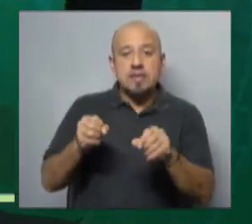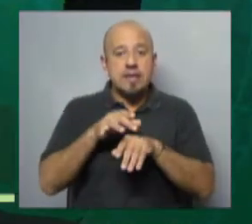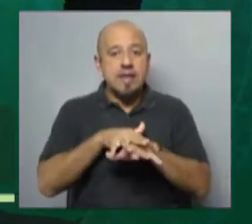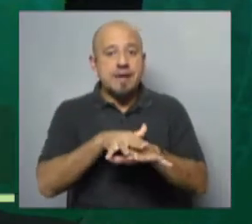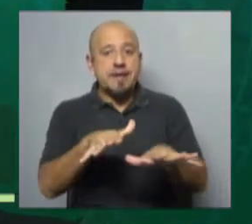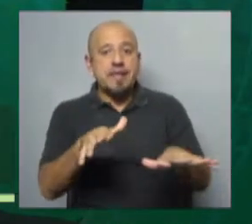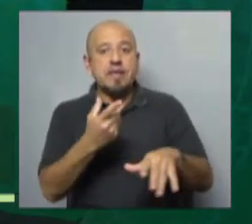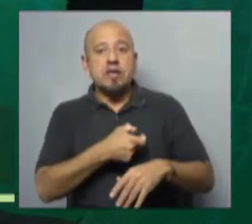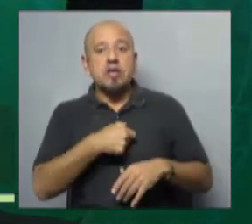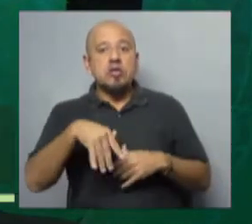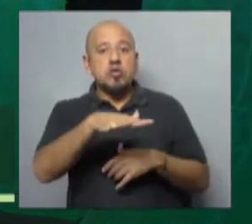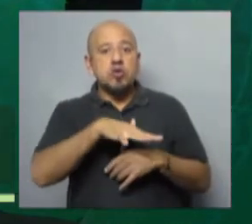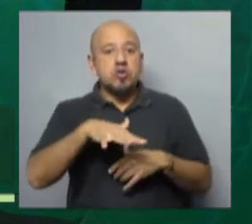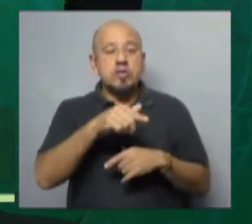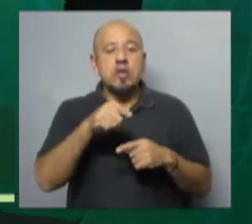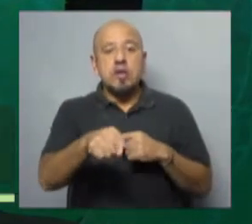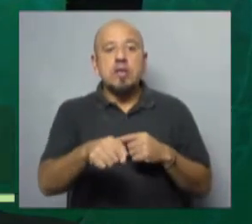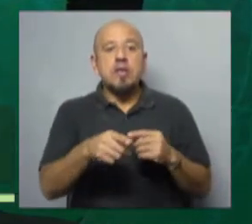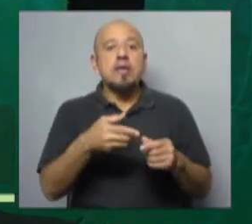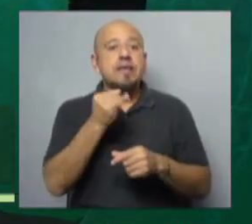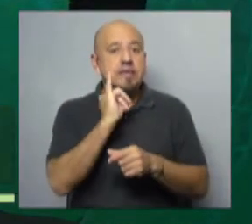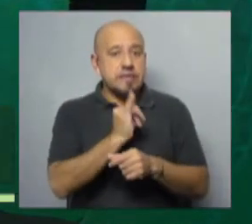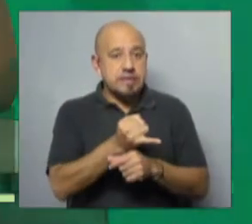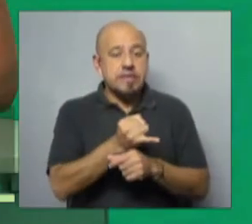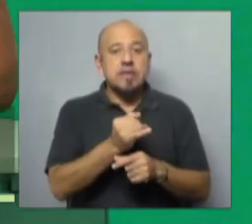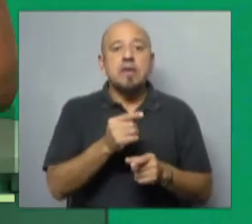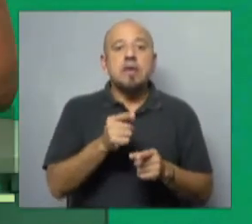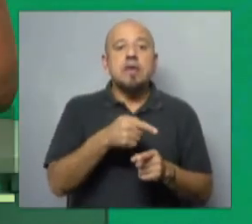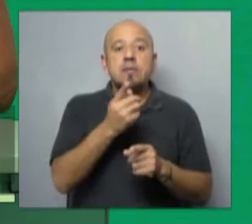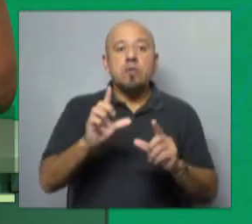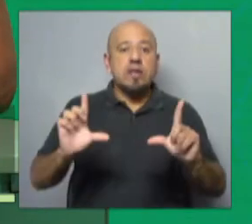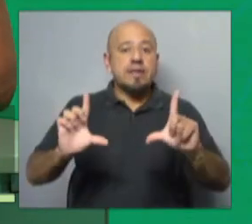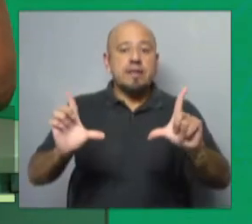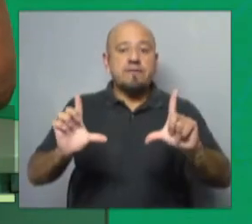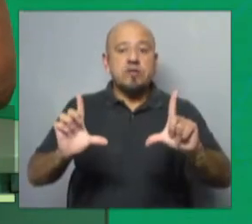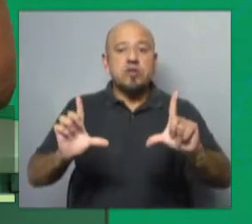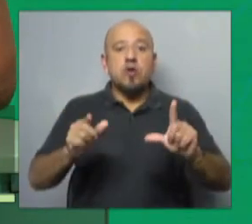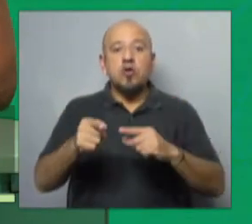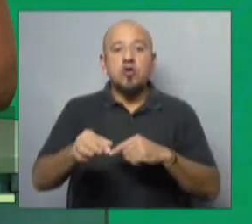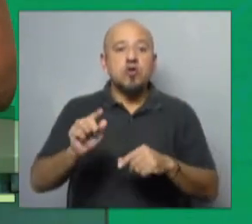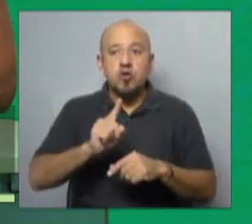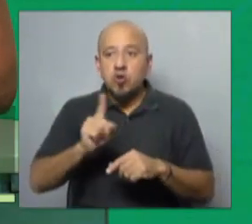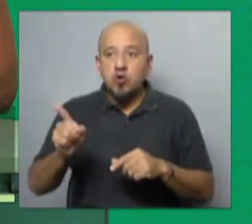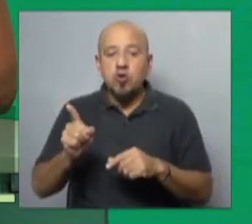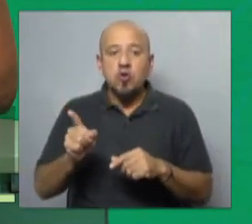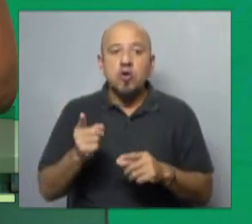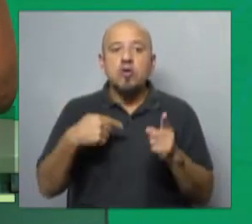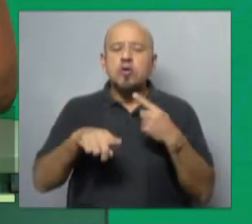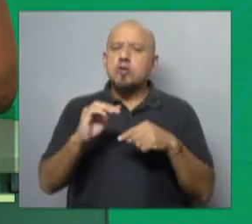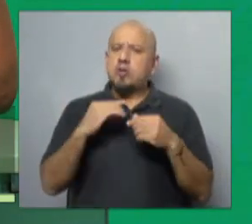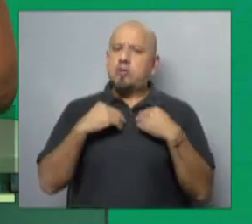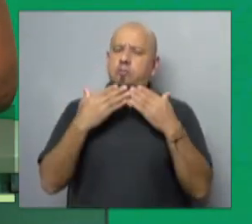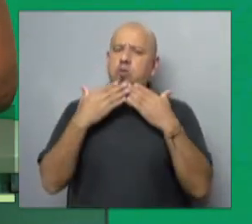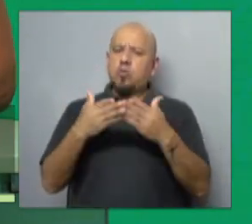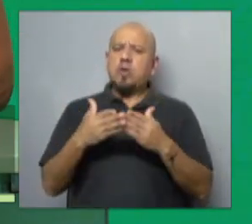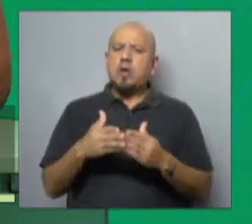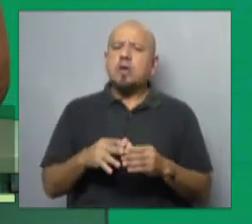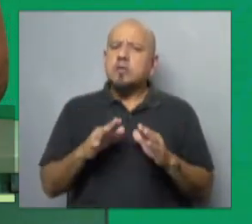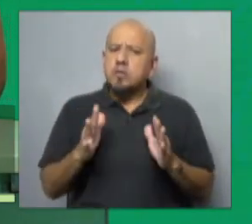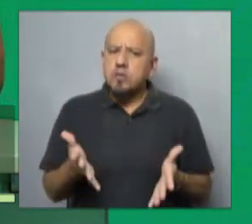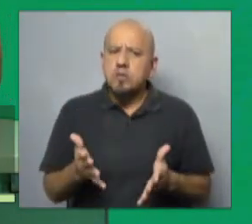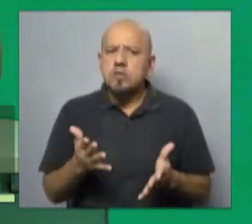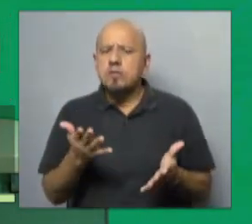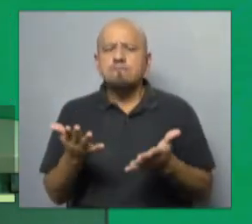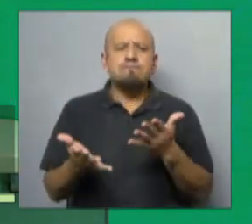ahí está la gran diferencia dentro del universo del sí y por la televisión dentro del universo de no te lo transforma en pregunta eso puede ser una pista de